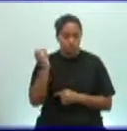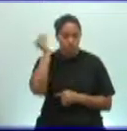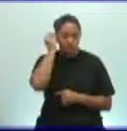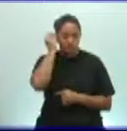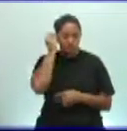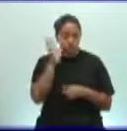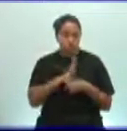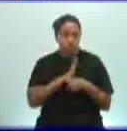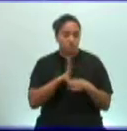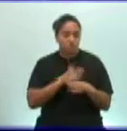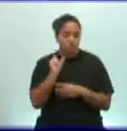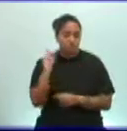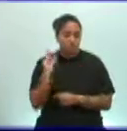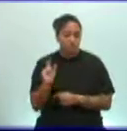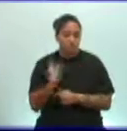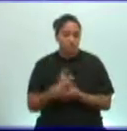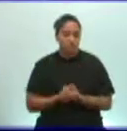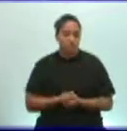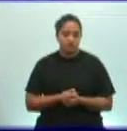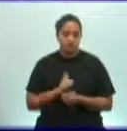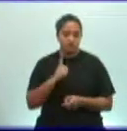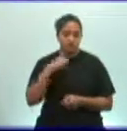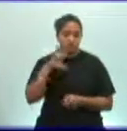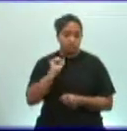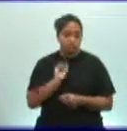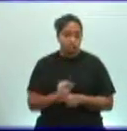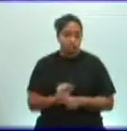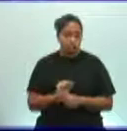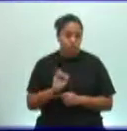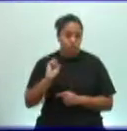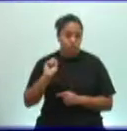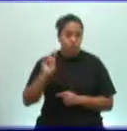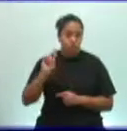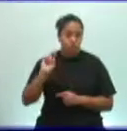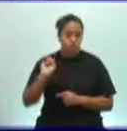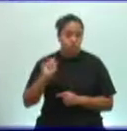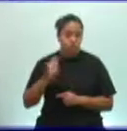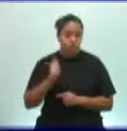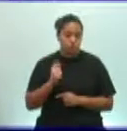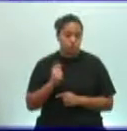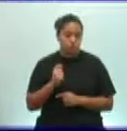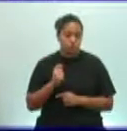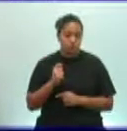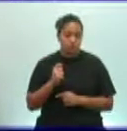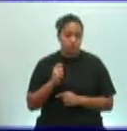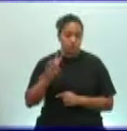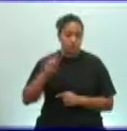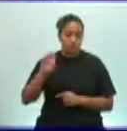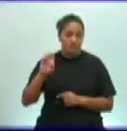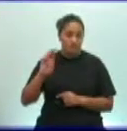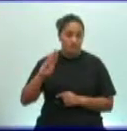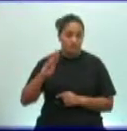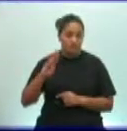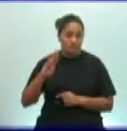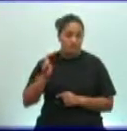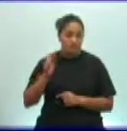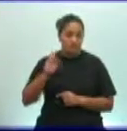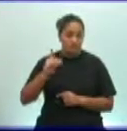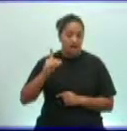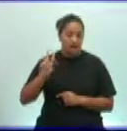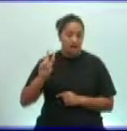palabras. Ya ustedes conocen el sustantivo, el adjetivo, el verbo, el adverbio. En el encuentro